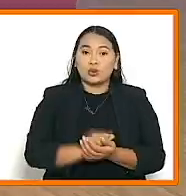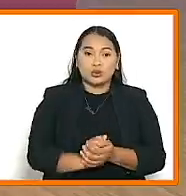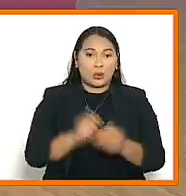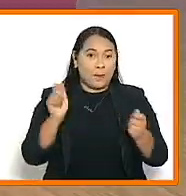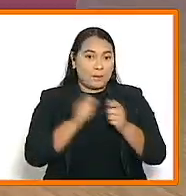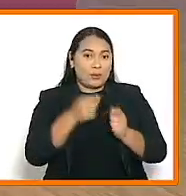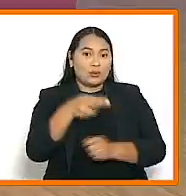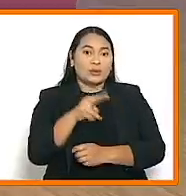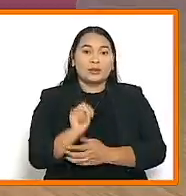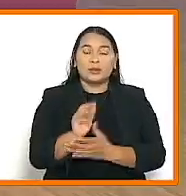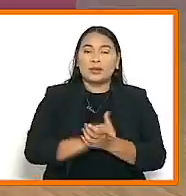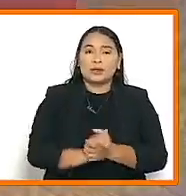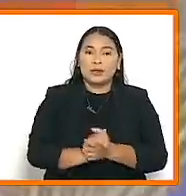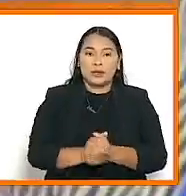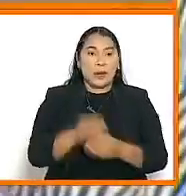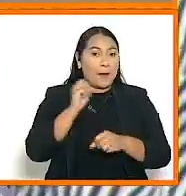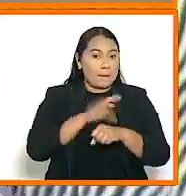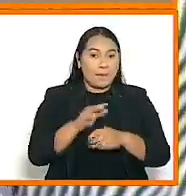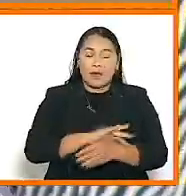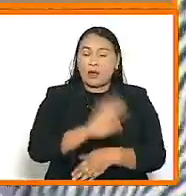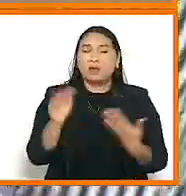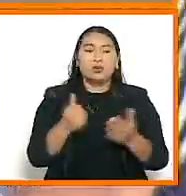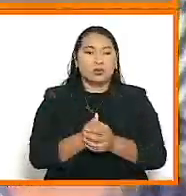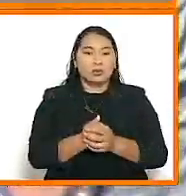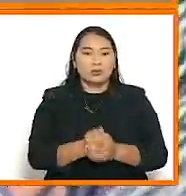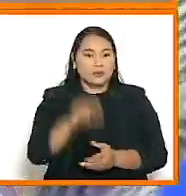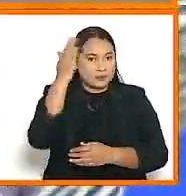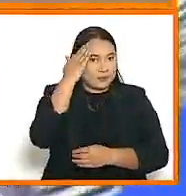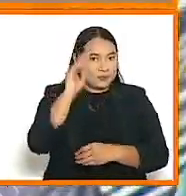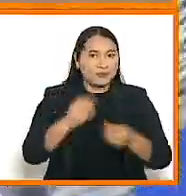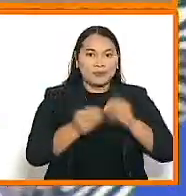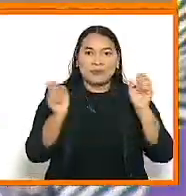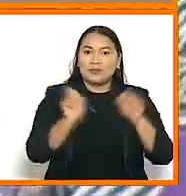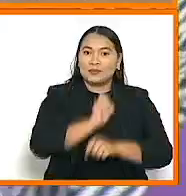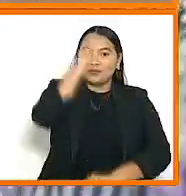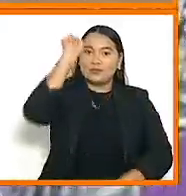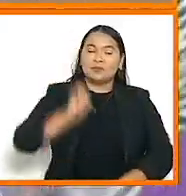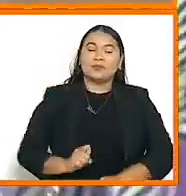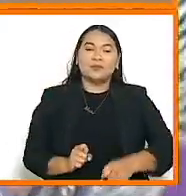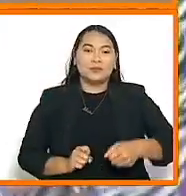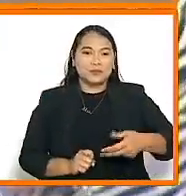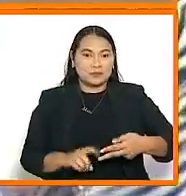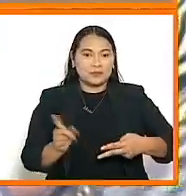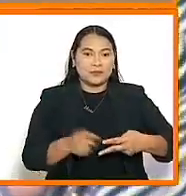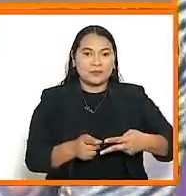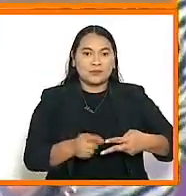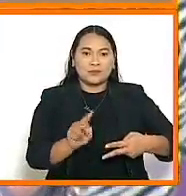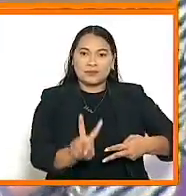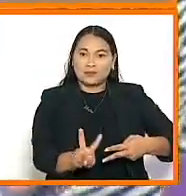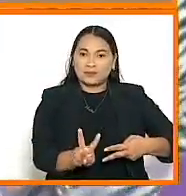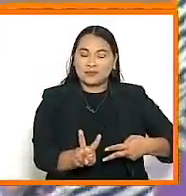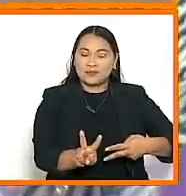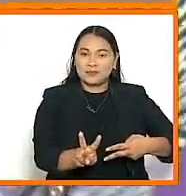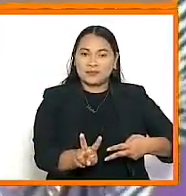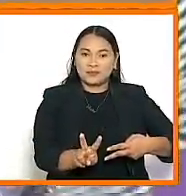viene tu primer número ganador con su primer dígito el 2 segundo dígito